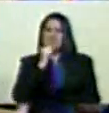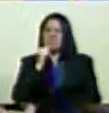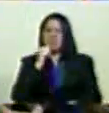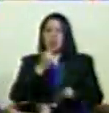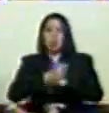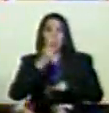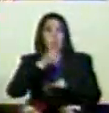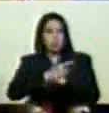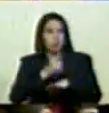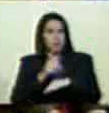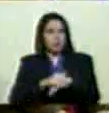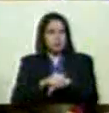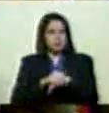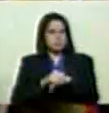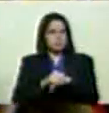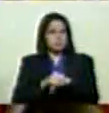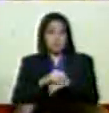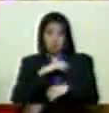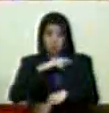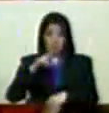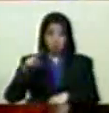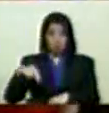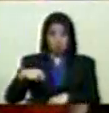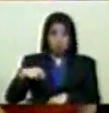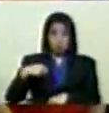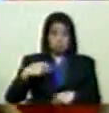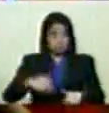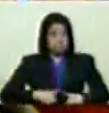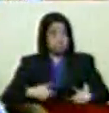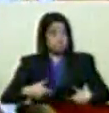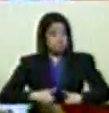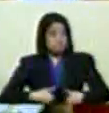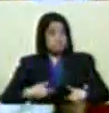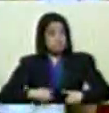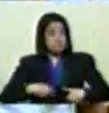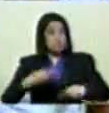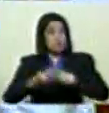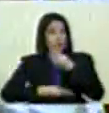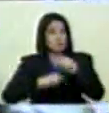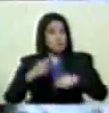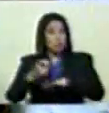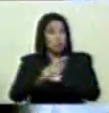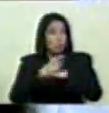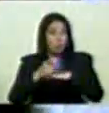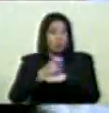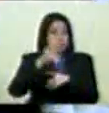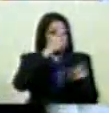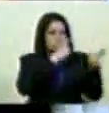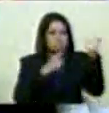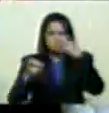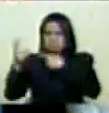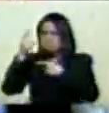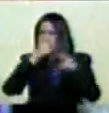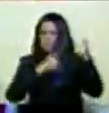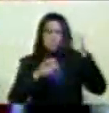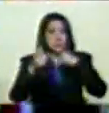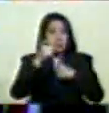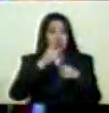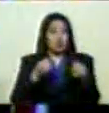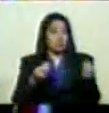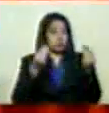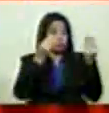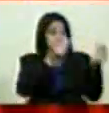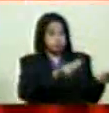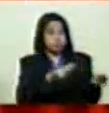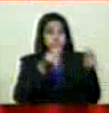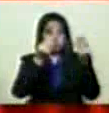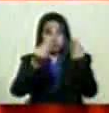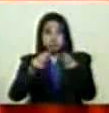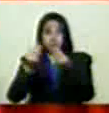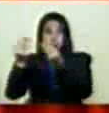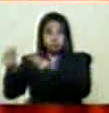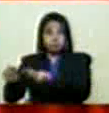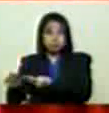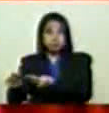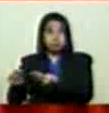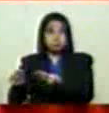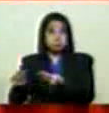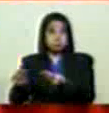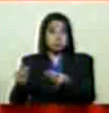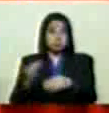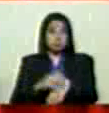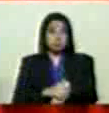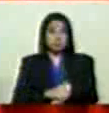culpa? De nosotros, que hacemos un gran esfuerzo como gobierno para buscar las divisas, adjudicarlas a los sectores que la demandan,